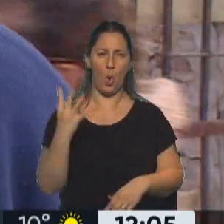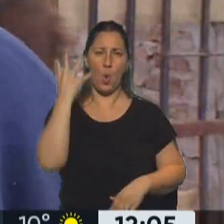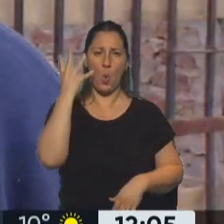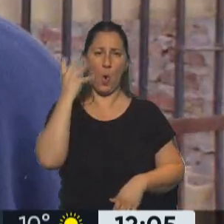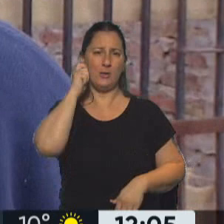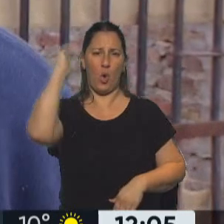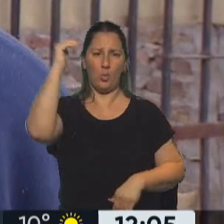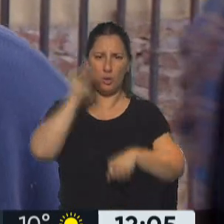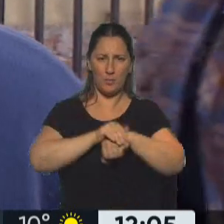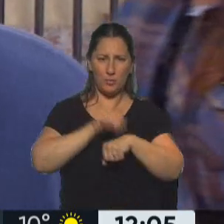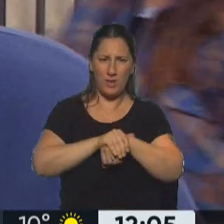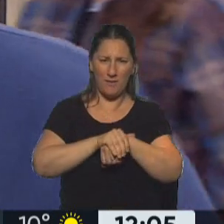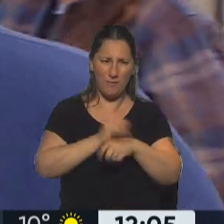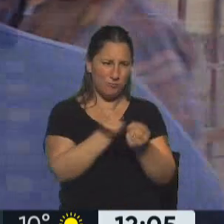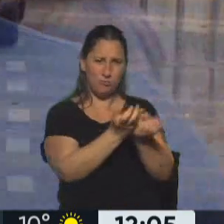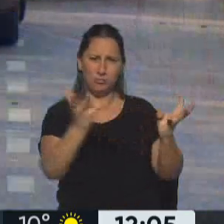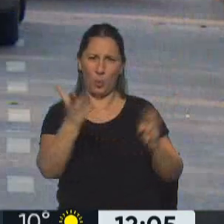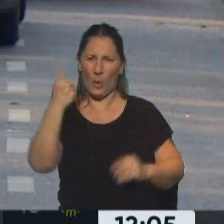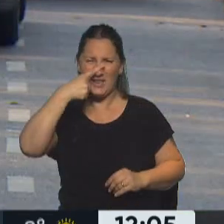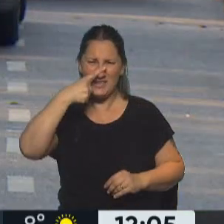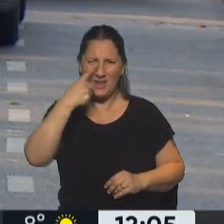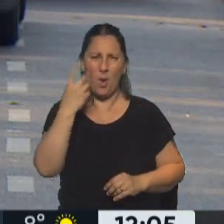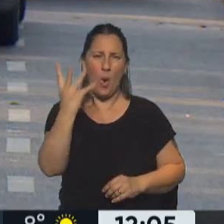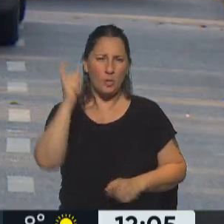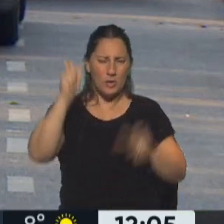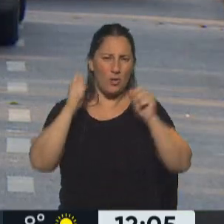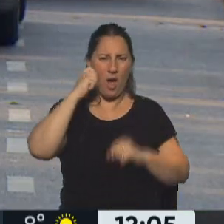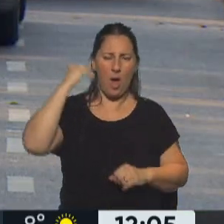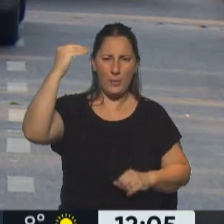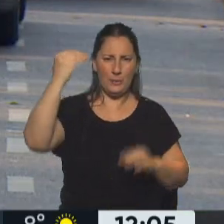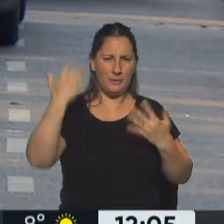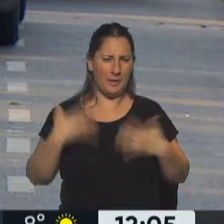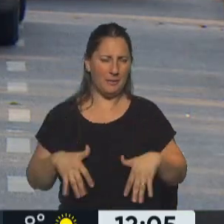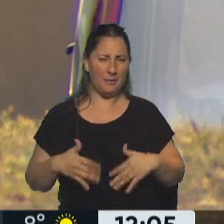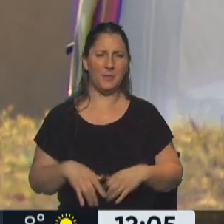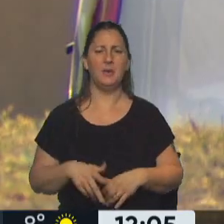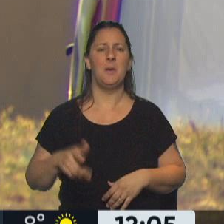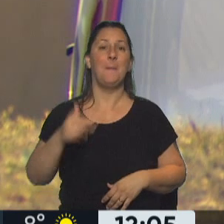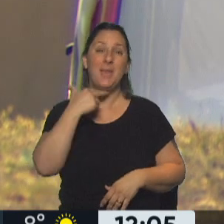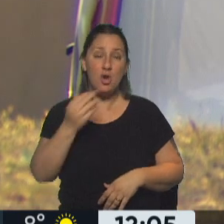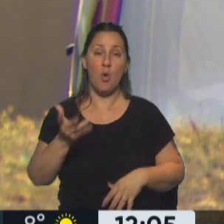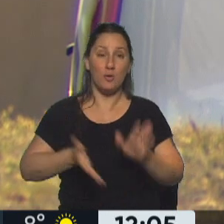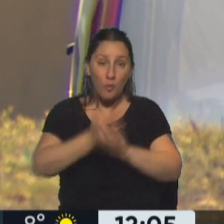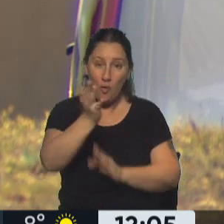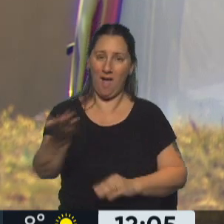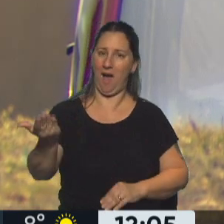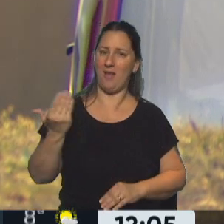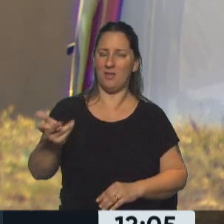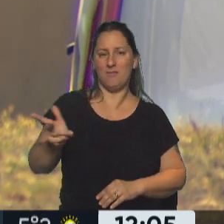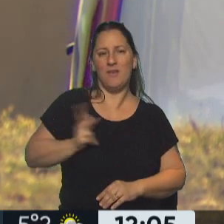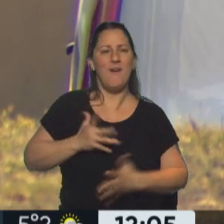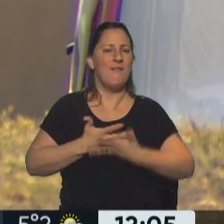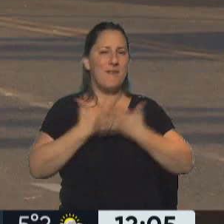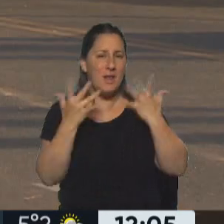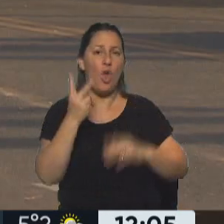Cuatro personas. 47 chicos, cuatro personas. Nos dijo que estaba feliz. A las 2 de la tarde